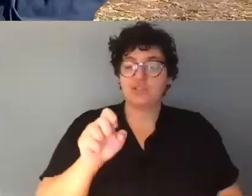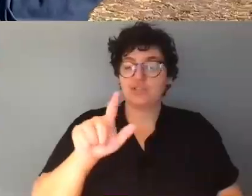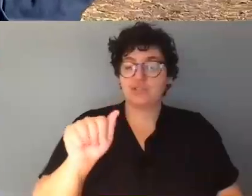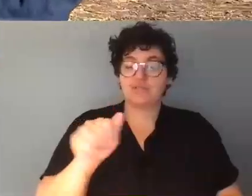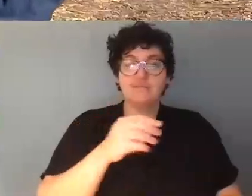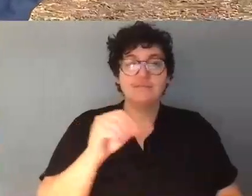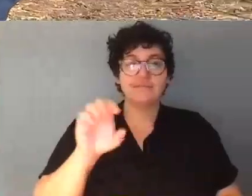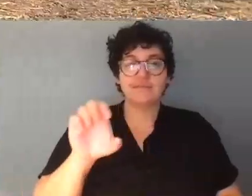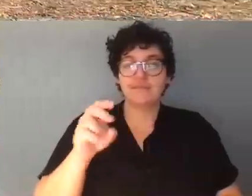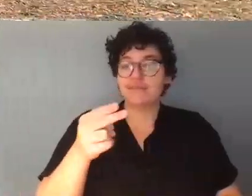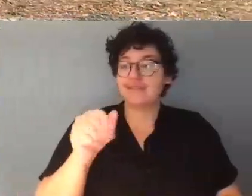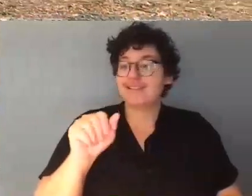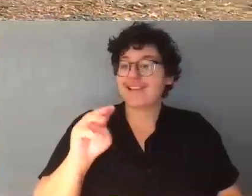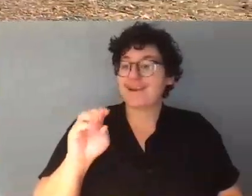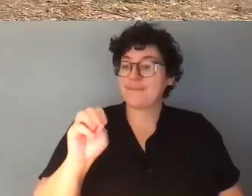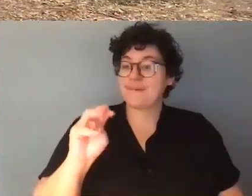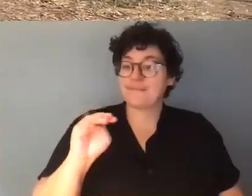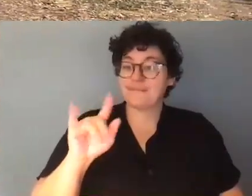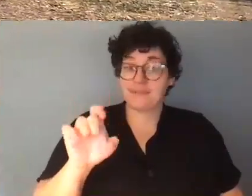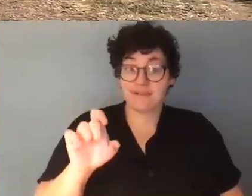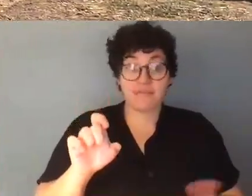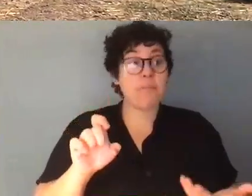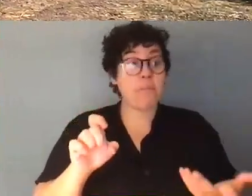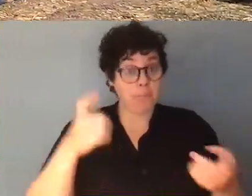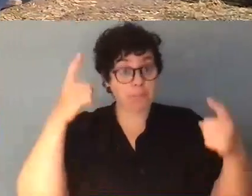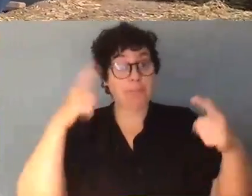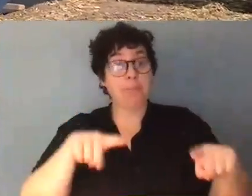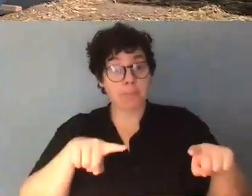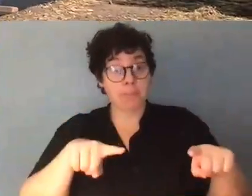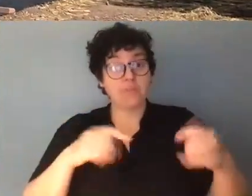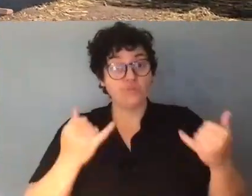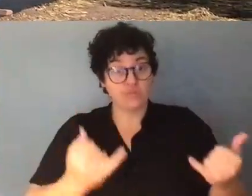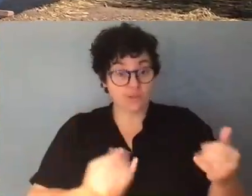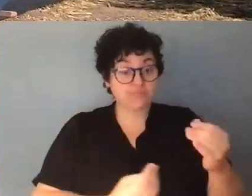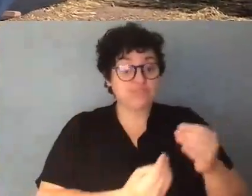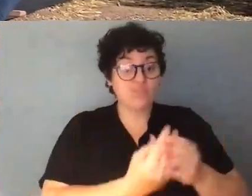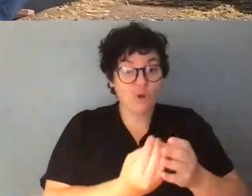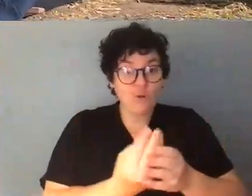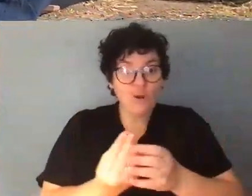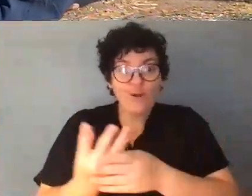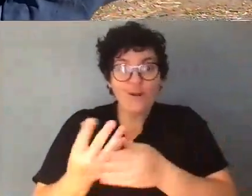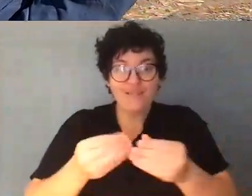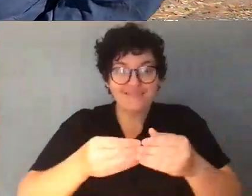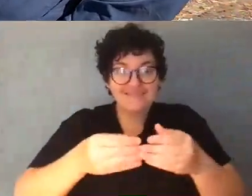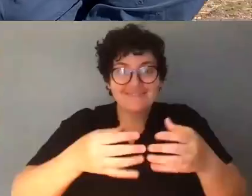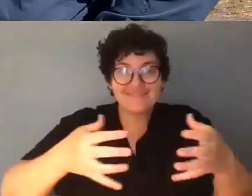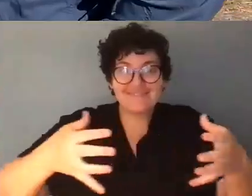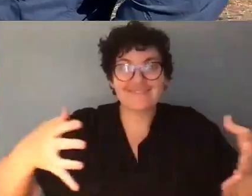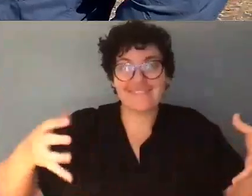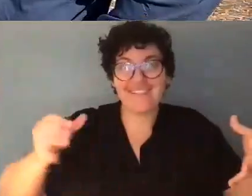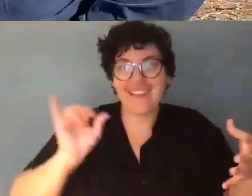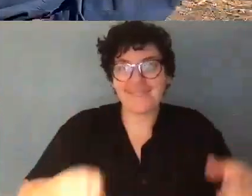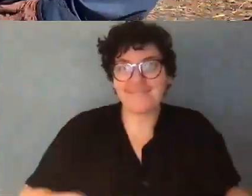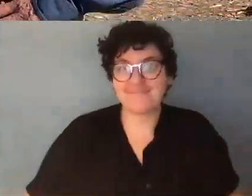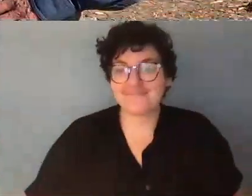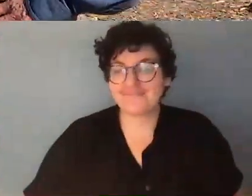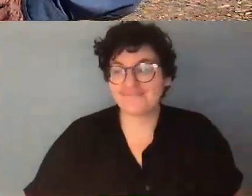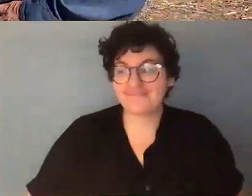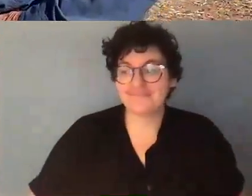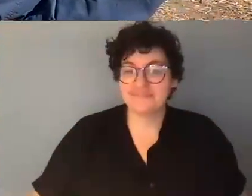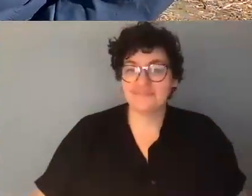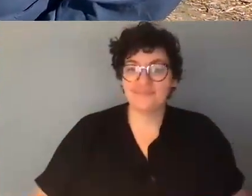la producción, y eso fue lo que hicimos a principios de este año. Entonces, pues eso nos ha hecho que vayamos